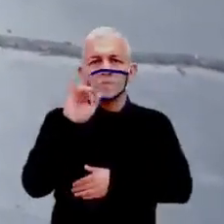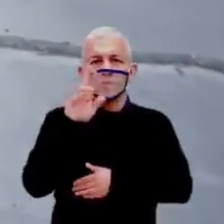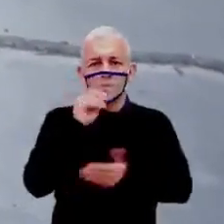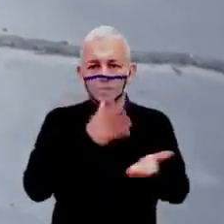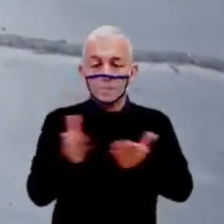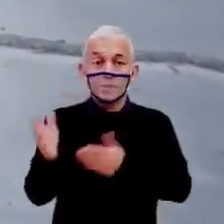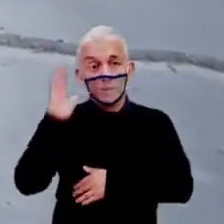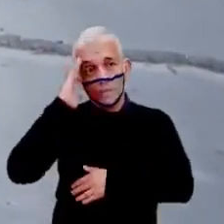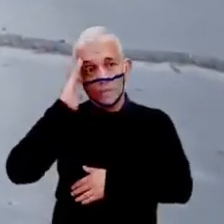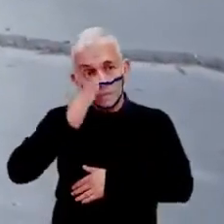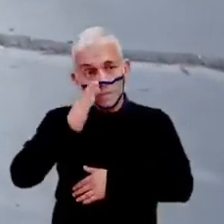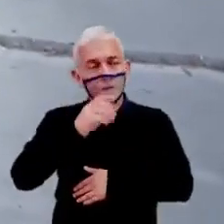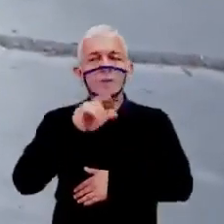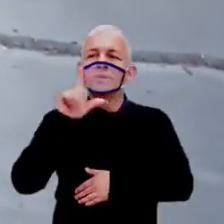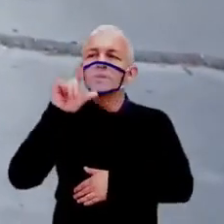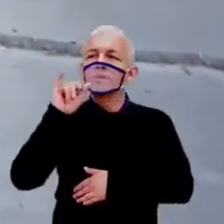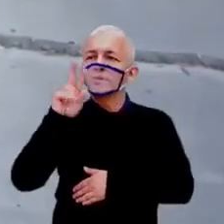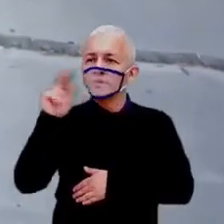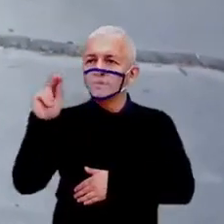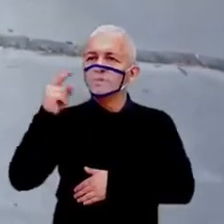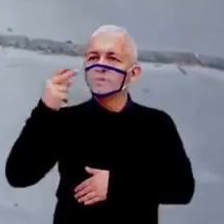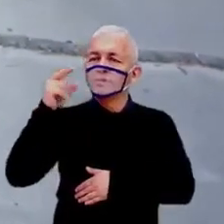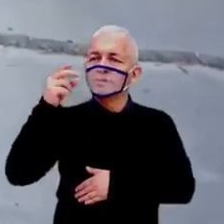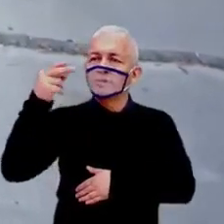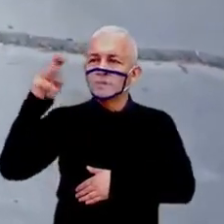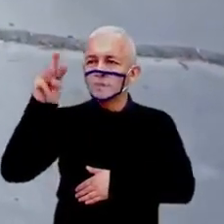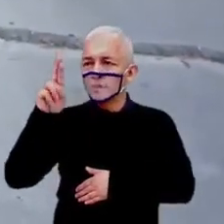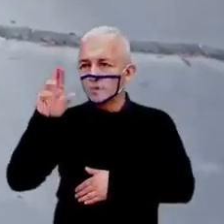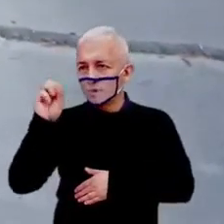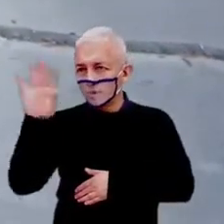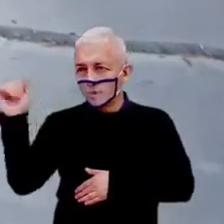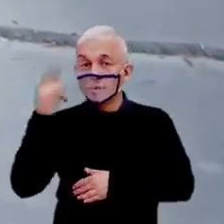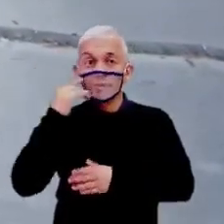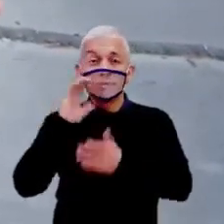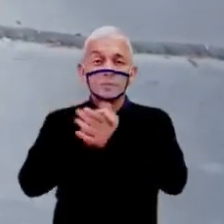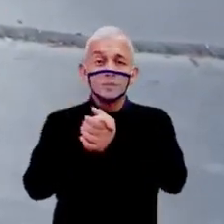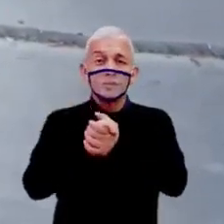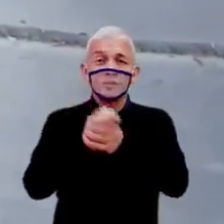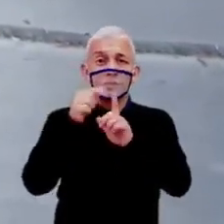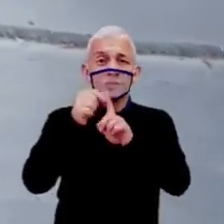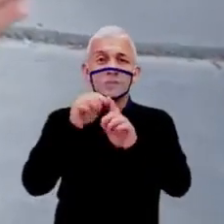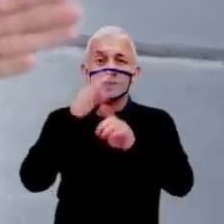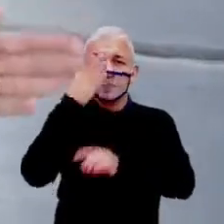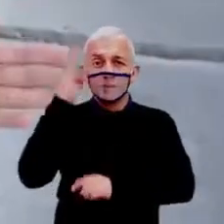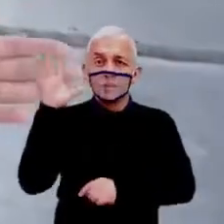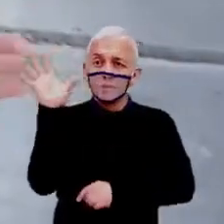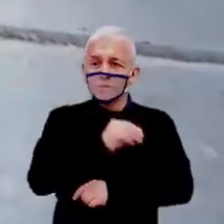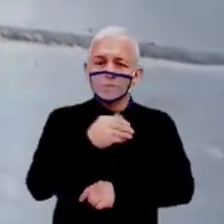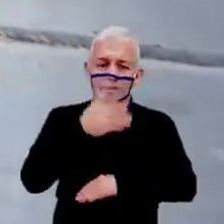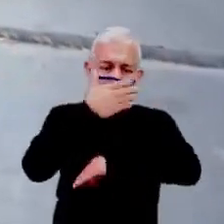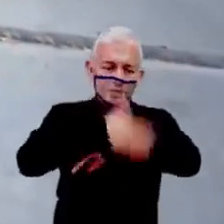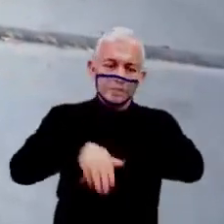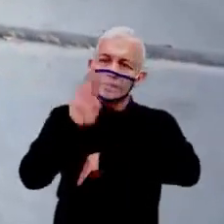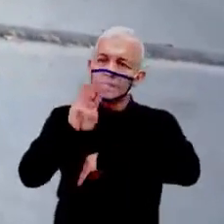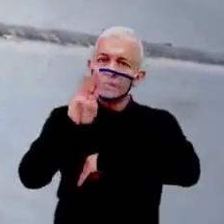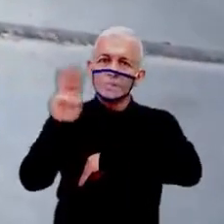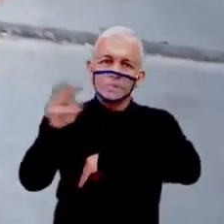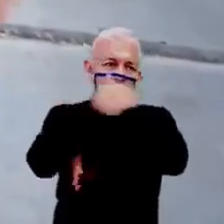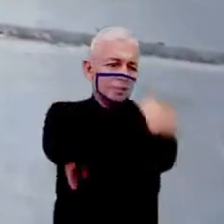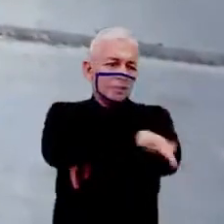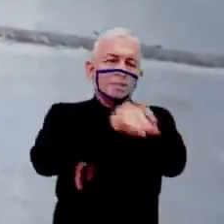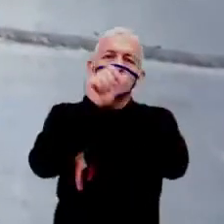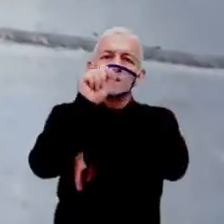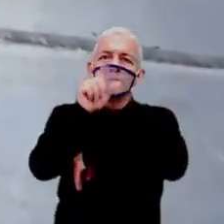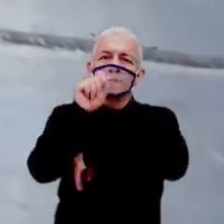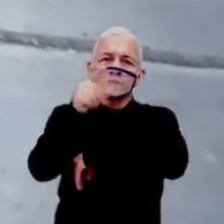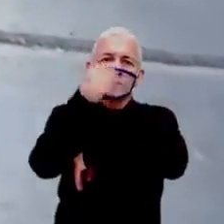Hola, Luz Elena y Robert, y un saludo muy especial para todos los barranquilleros que nos ven a esta hora. Yo estoy feliz, me encuentro en la calle 33, entre carreras 11 y